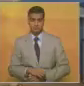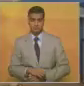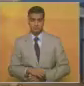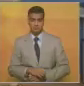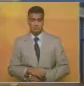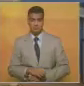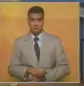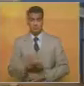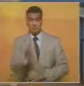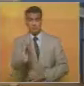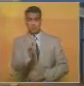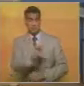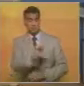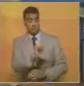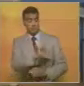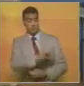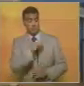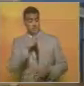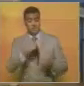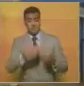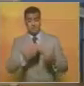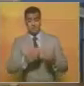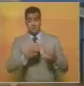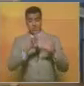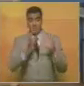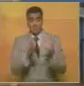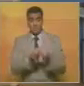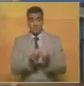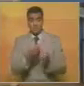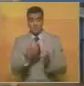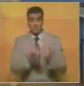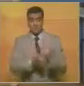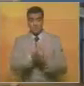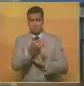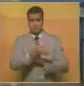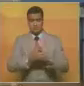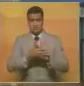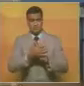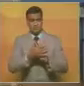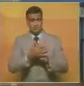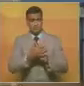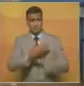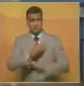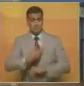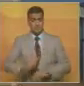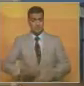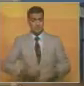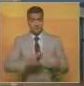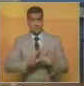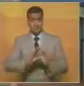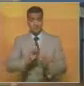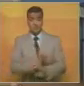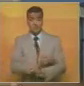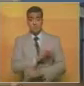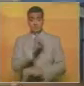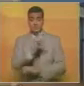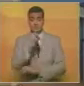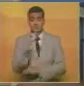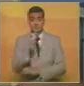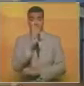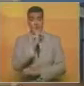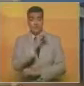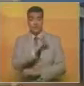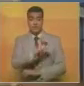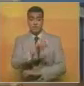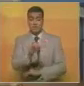Como uno de los peores derrames petroleros del mundo y el segundo más grave en nuestro país, cataloga el presidente de la Comisión de Ambiente de la Asamblea Nacional, Irán